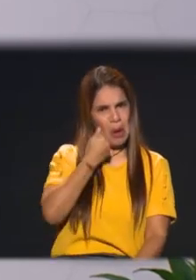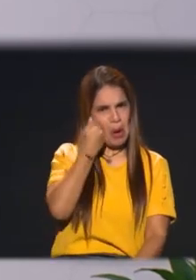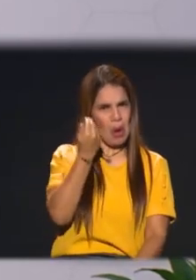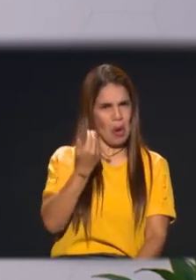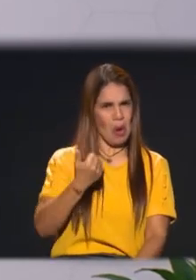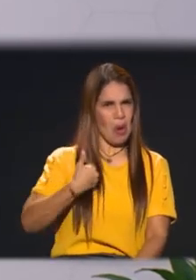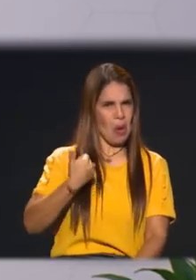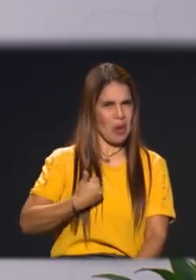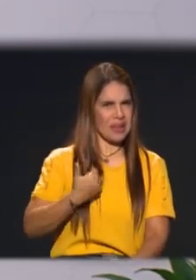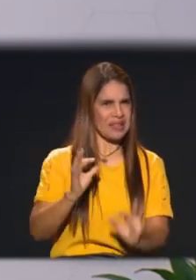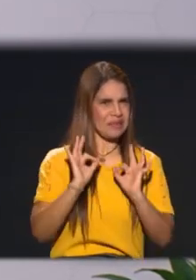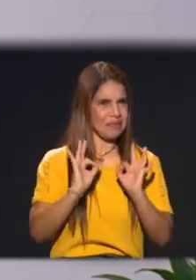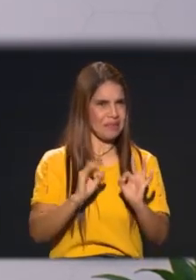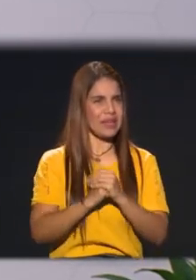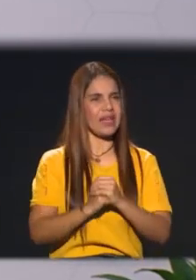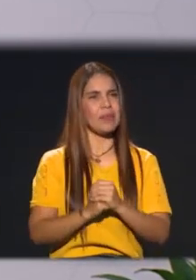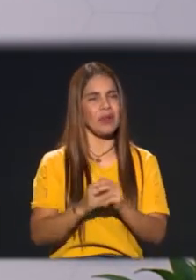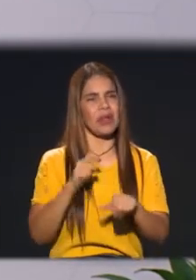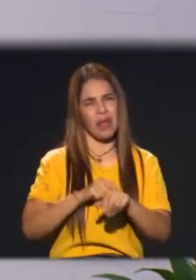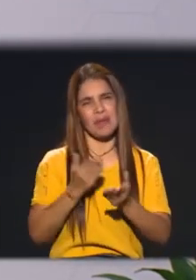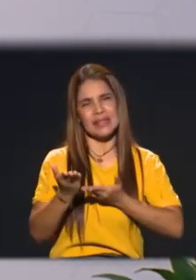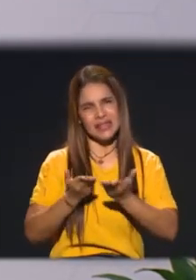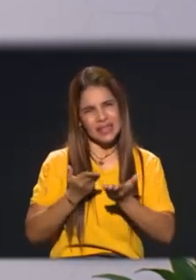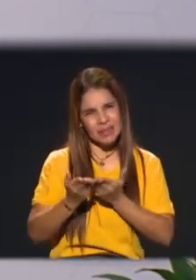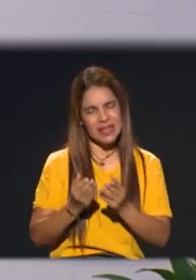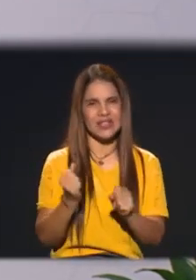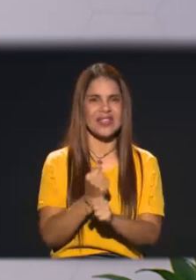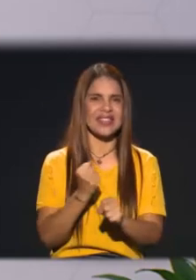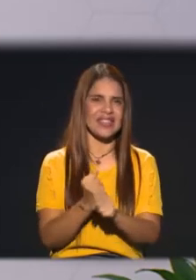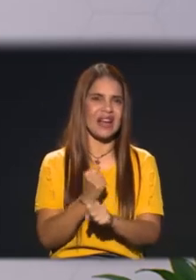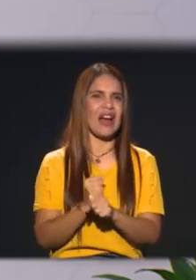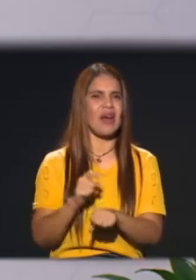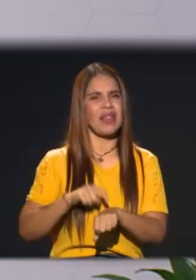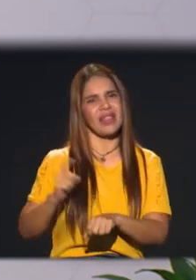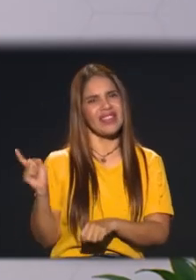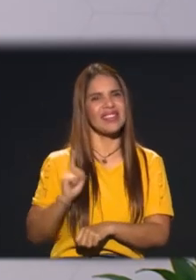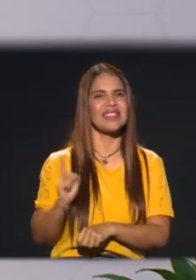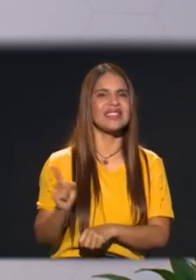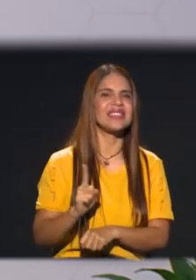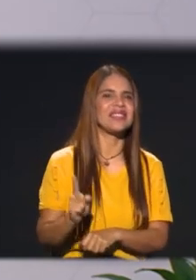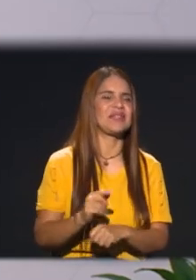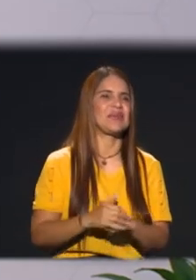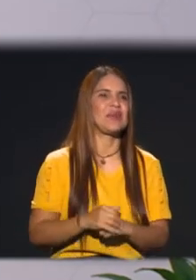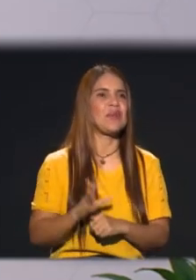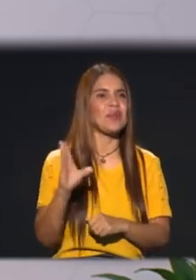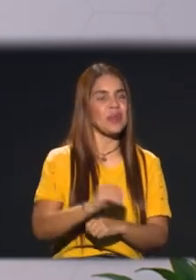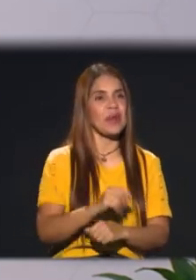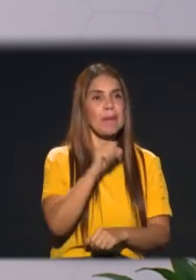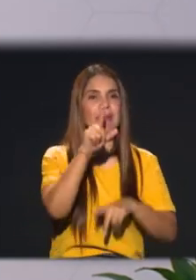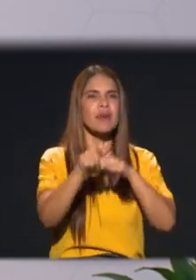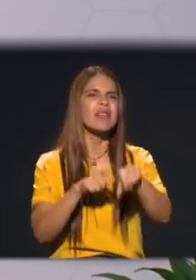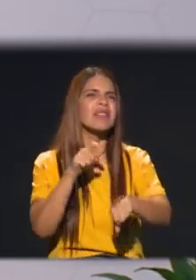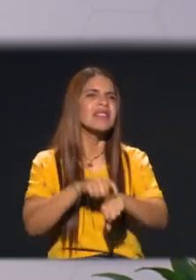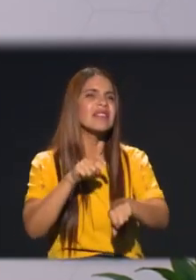ellos tienen años de servicio y de vocación durante este tiempo, y quiero preguntarle tanto a Gonzalo como también a las profes que me acompañan acá en el CES,